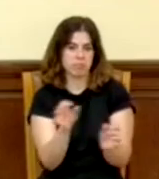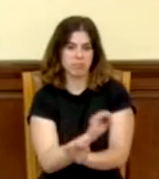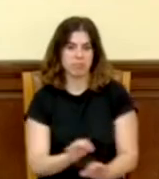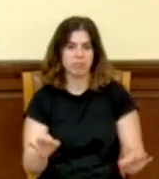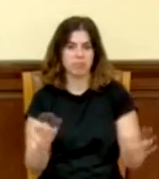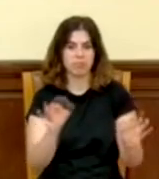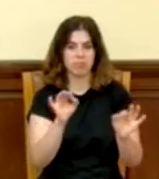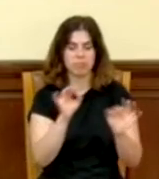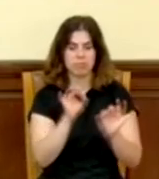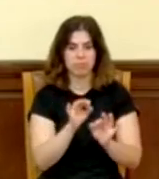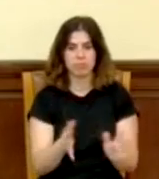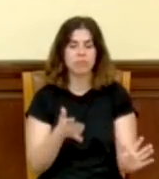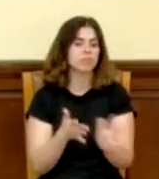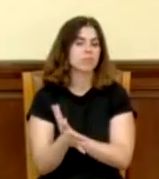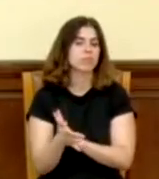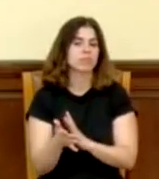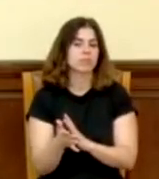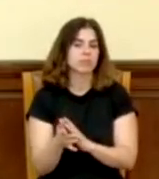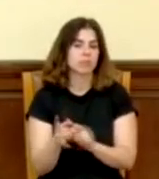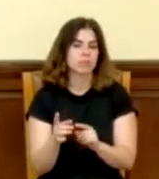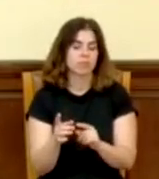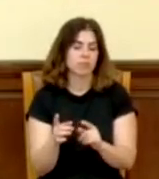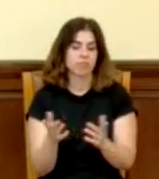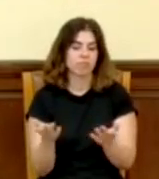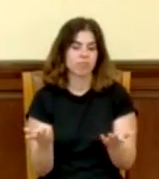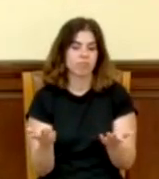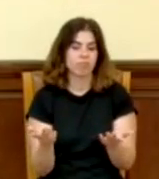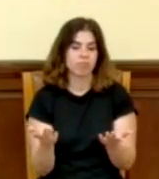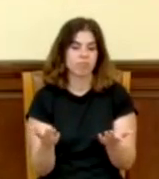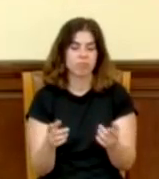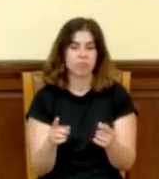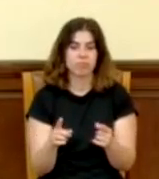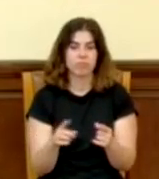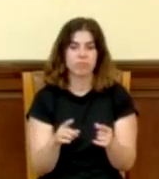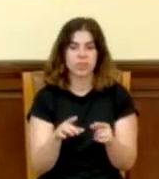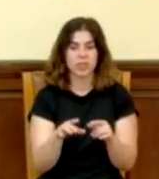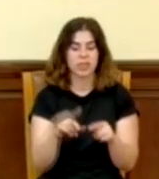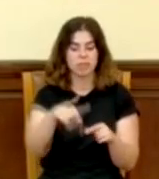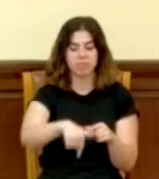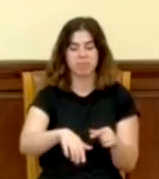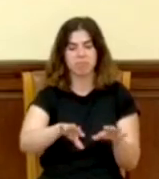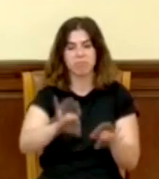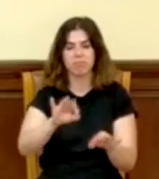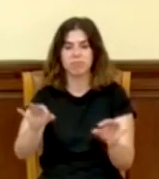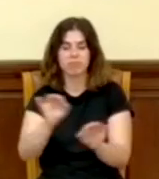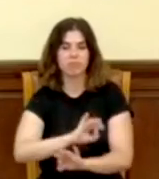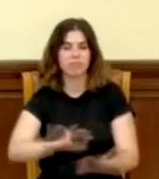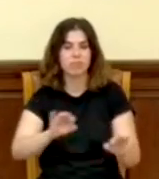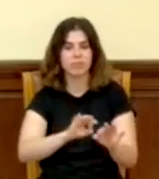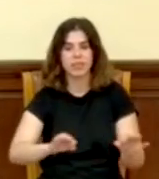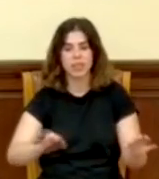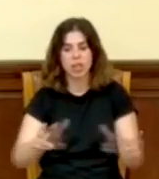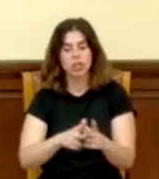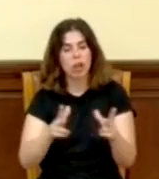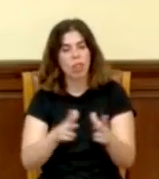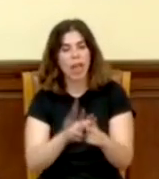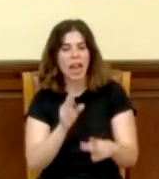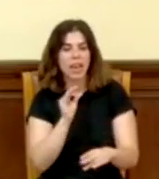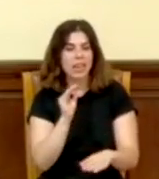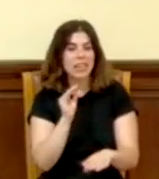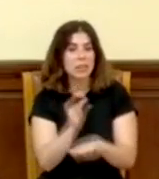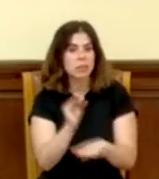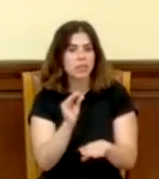ámbito y, consecuentemente, no hay otro tipo de situaciones. Inversión social, pues inversión social sí se